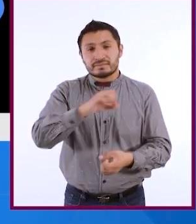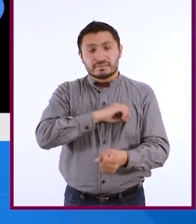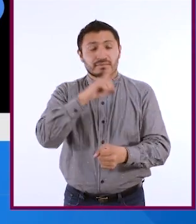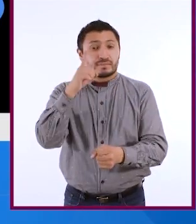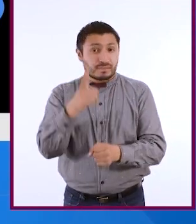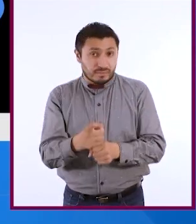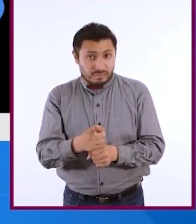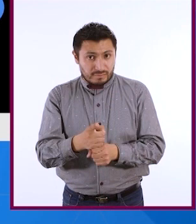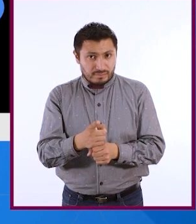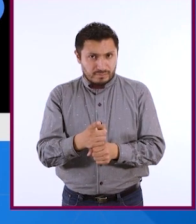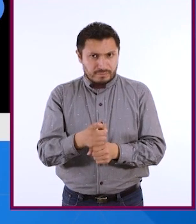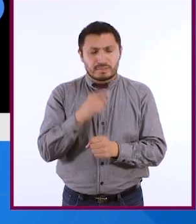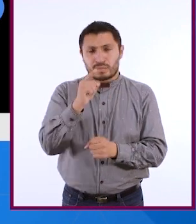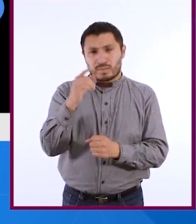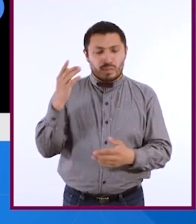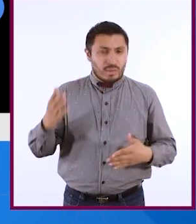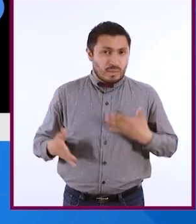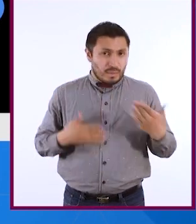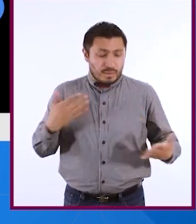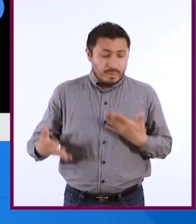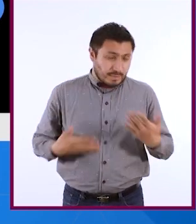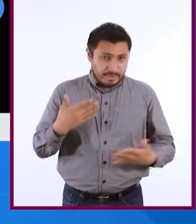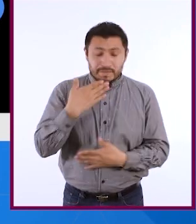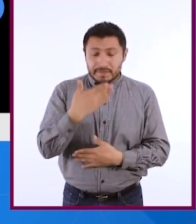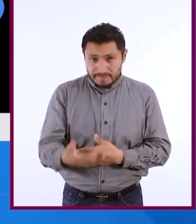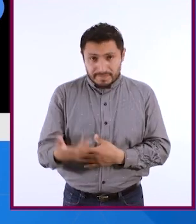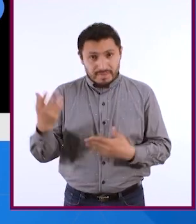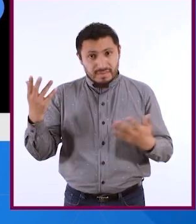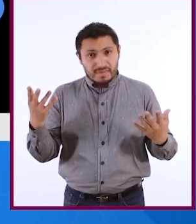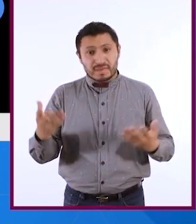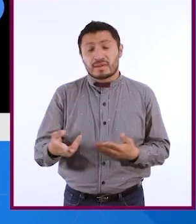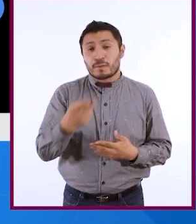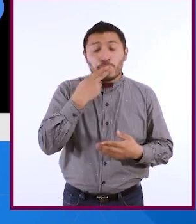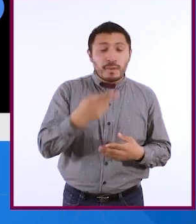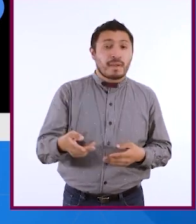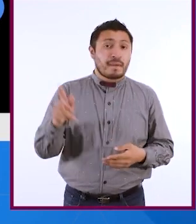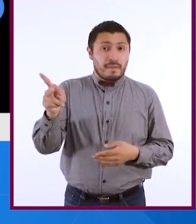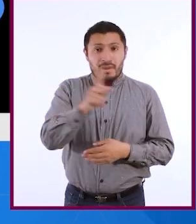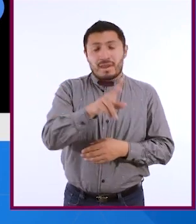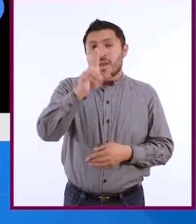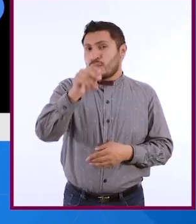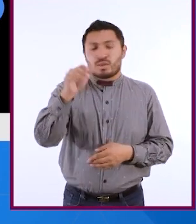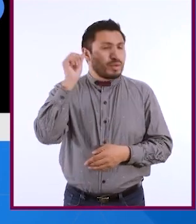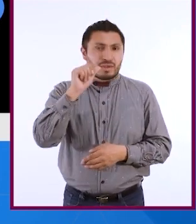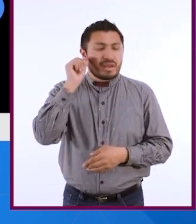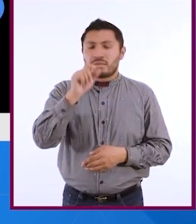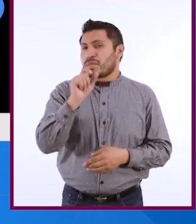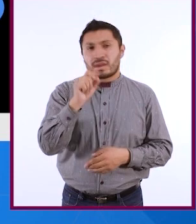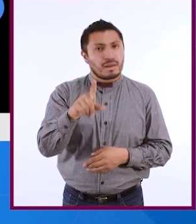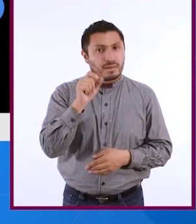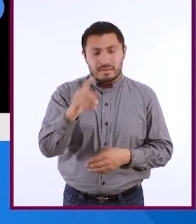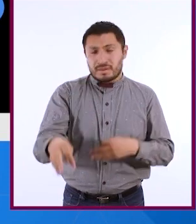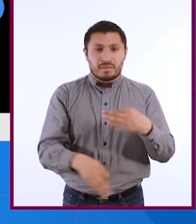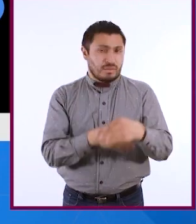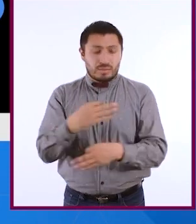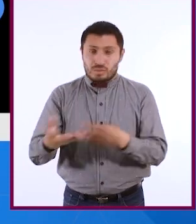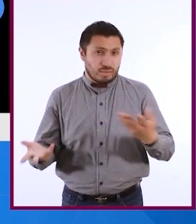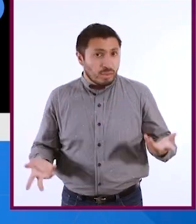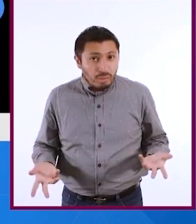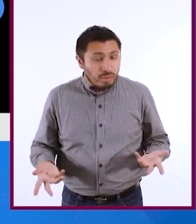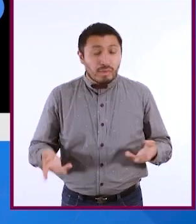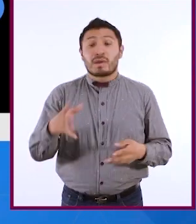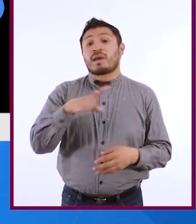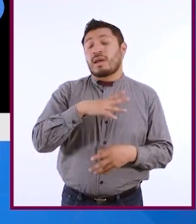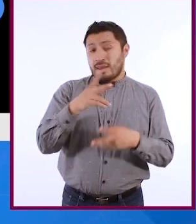posibilidades de disfrutarlos sean similares. No siempre se va a necesitar lo mismo en todos los casos.